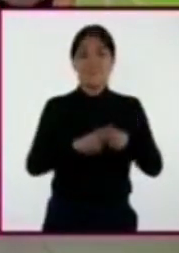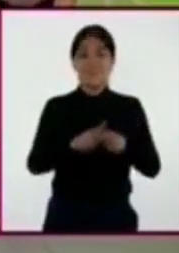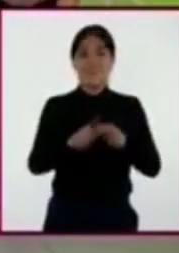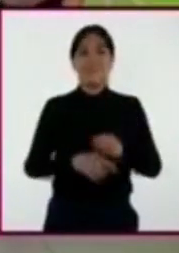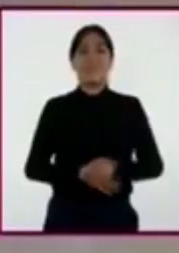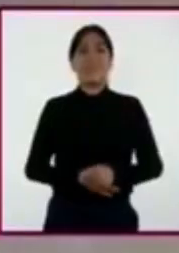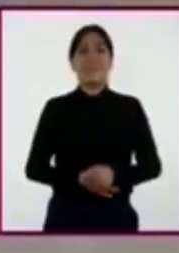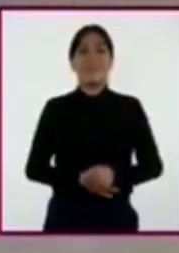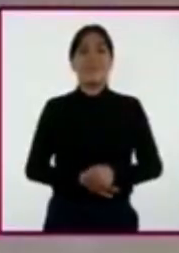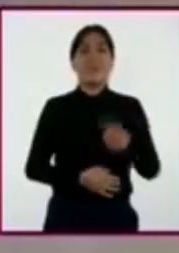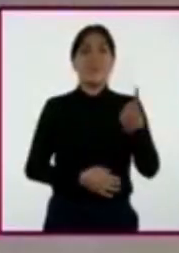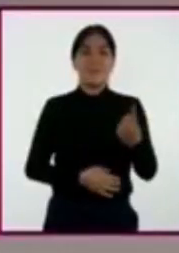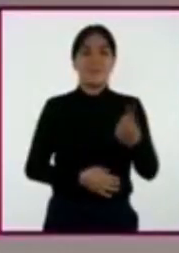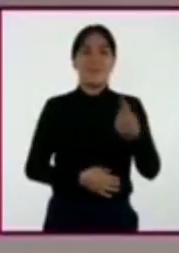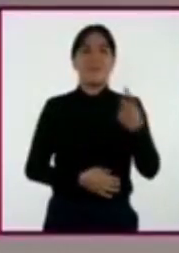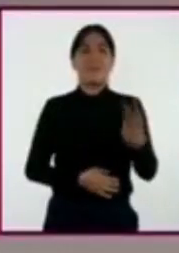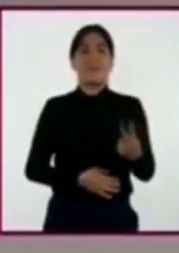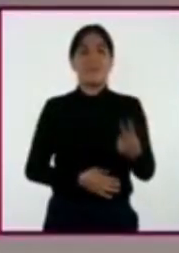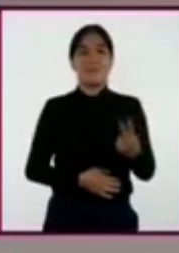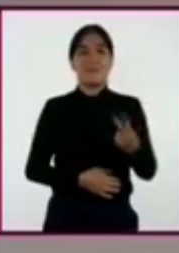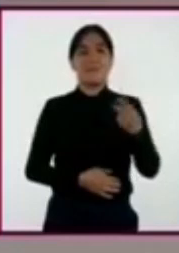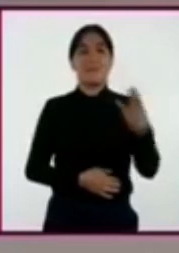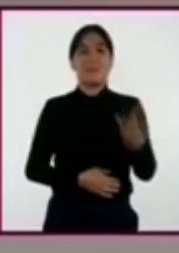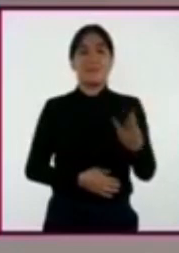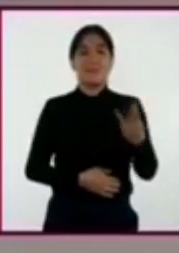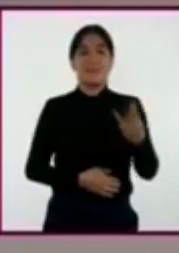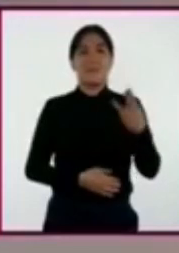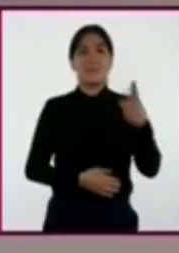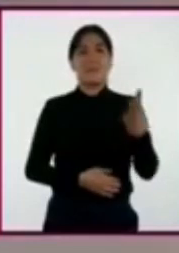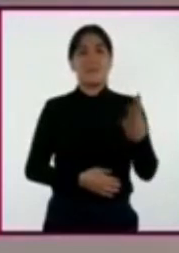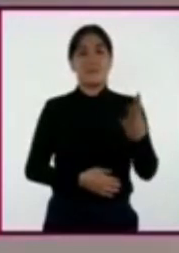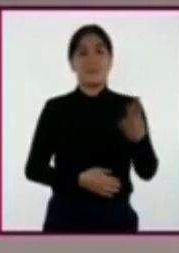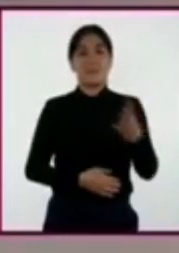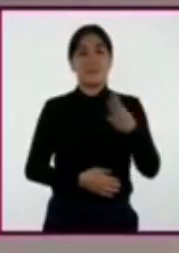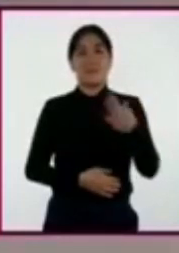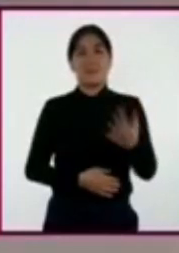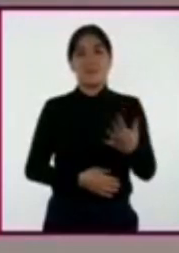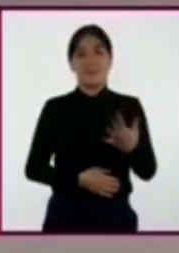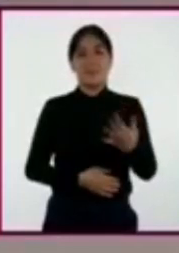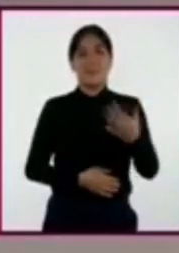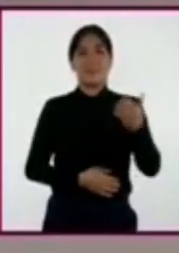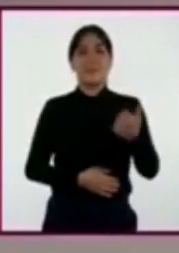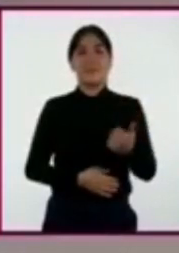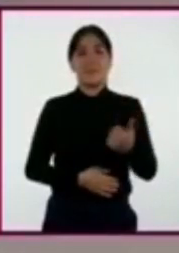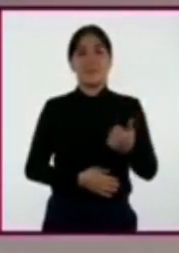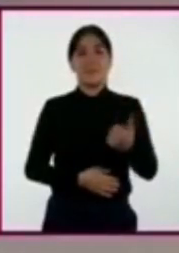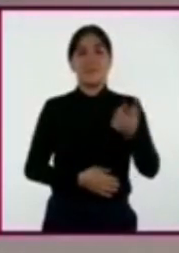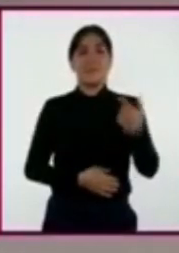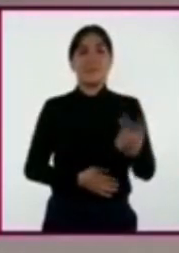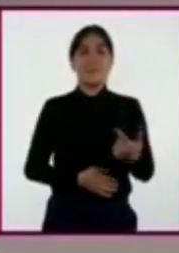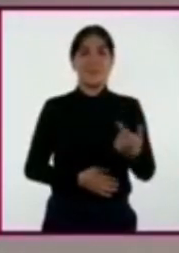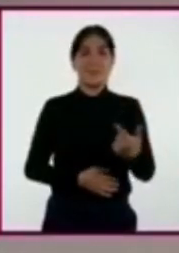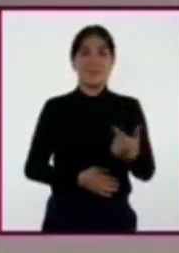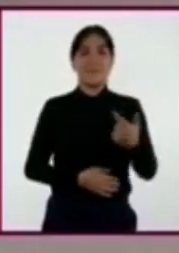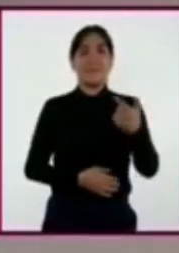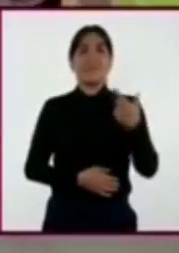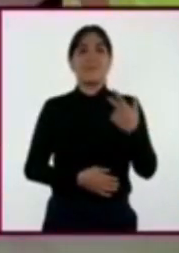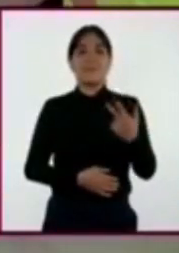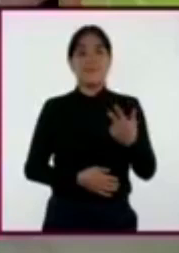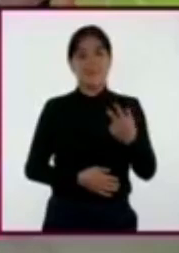Comenzamos y 1, 2, 3, 4, 5, 6,